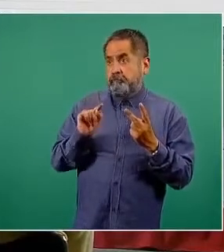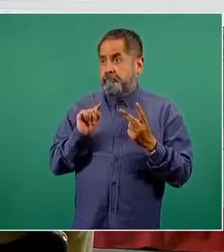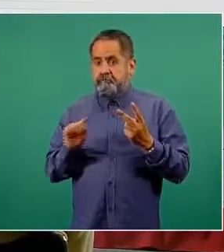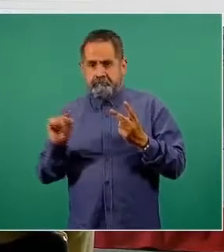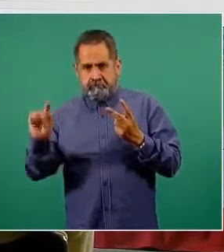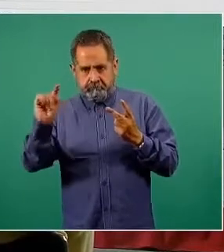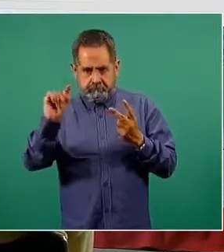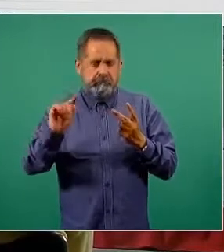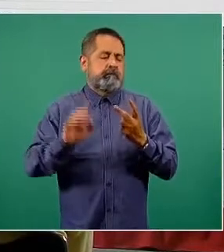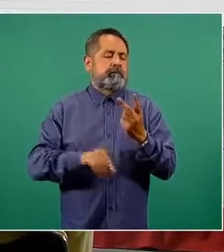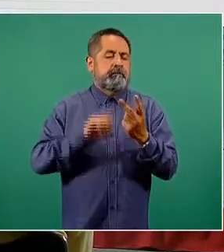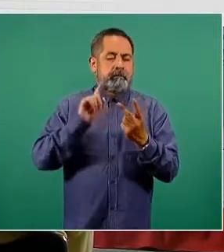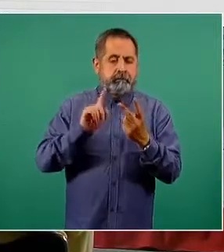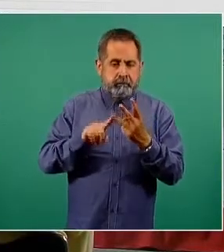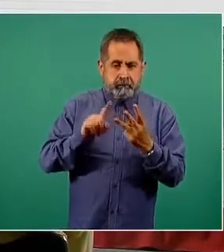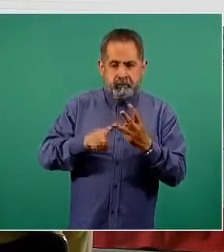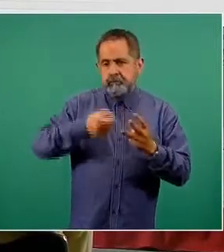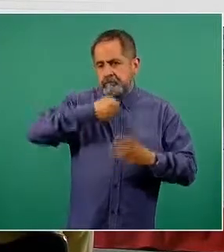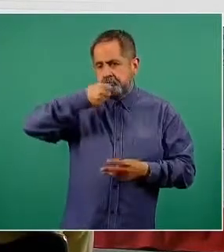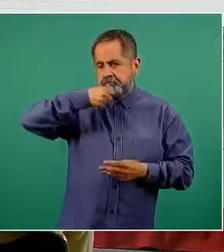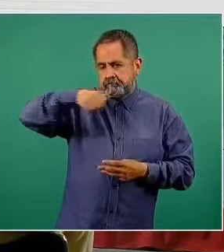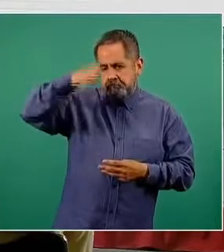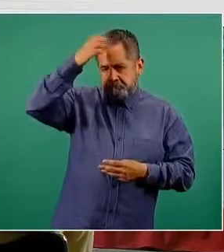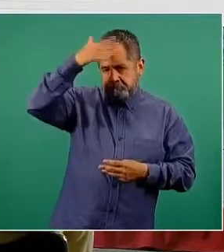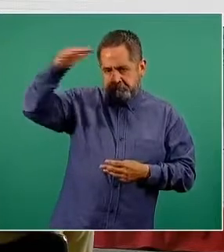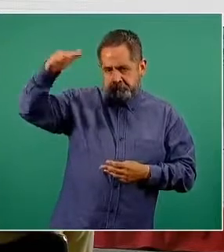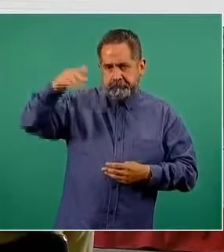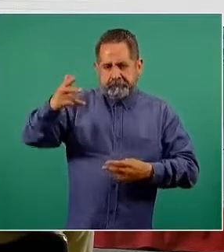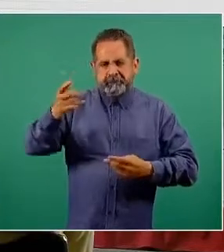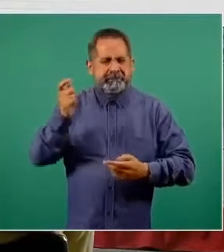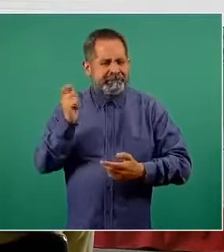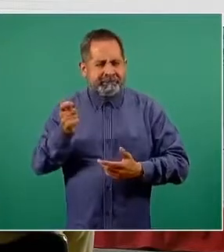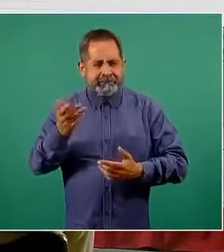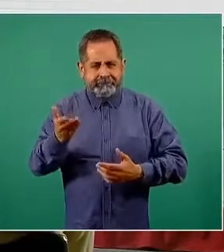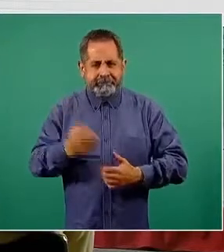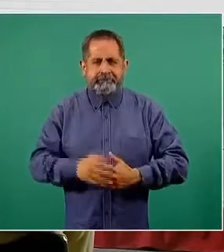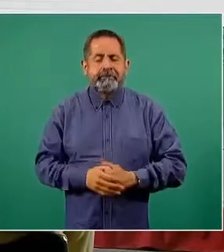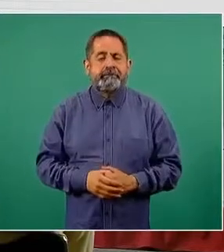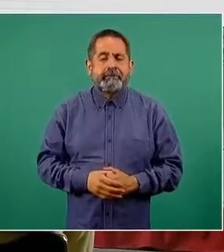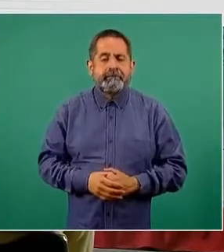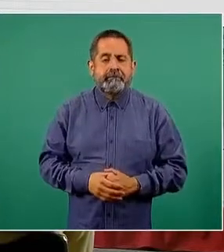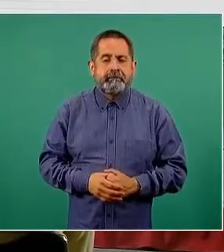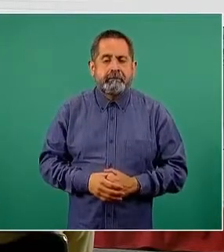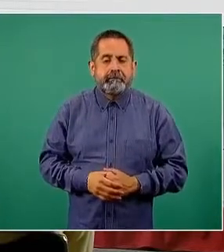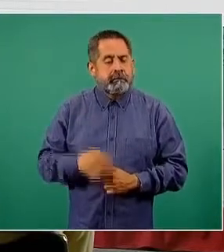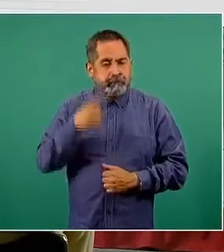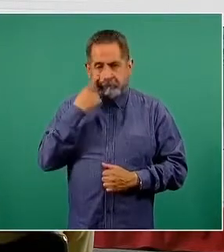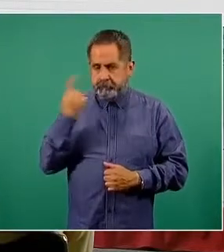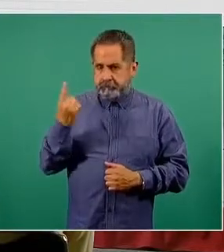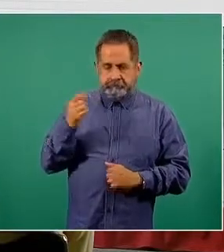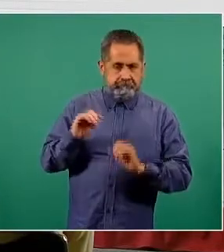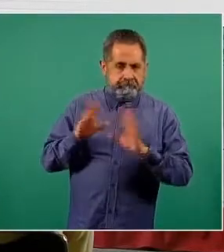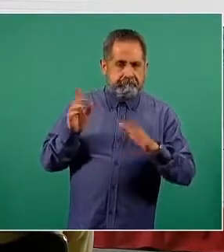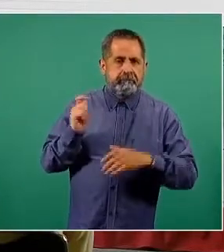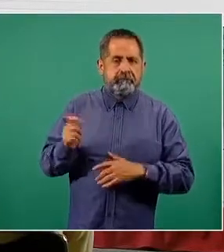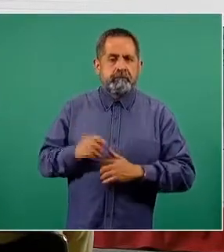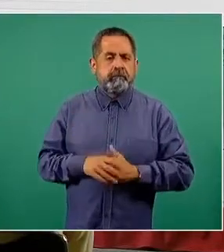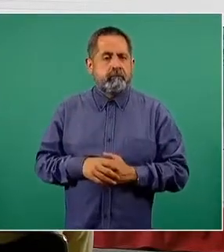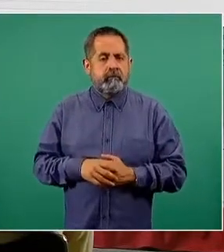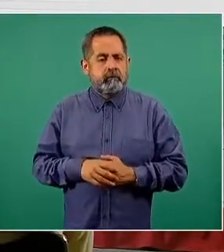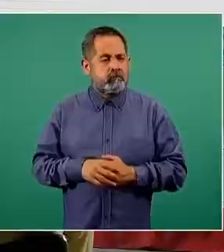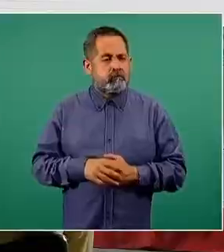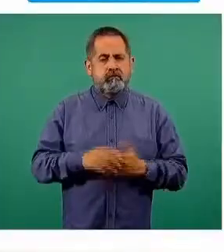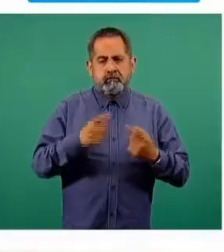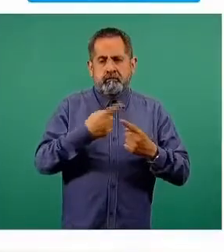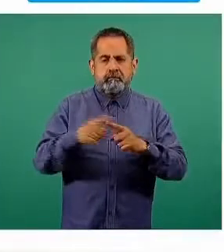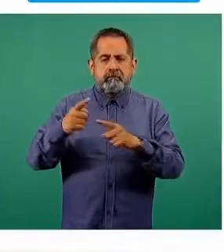del país, y personas adultas mayores. La siguiente, por favor. Aquí lo podemos ver también ilustrando las